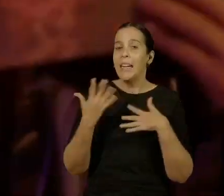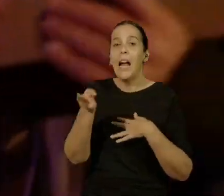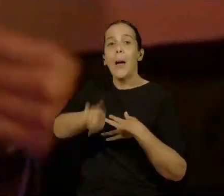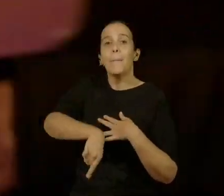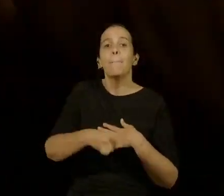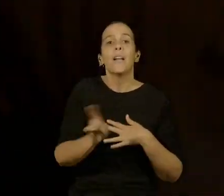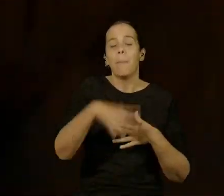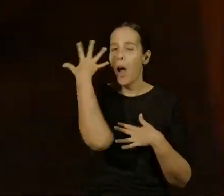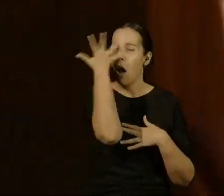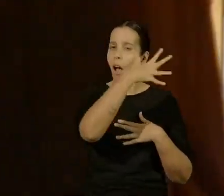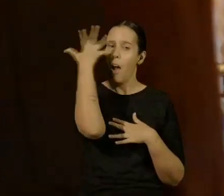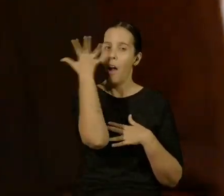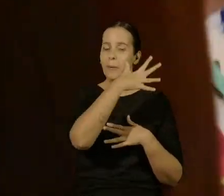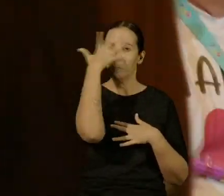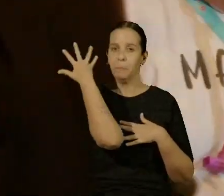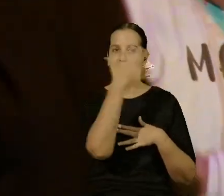del